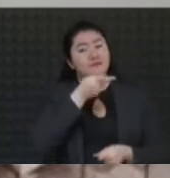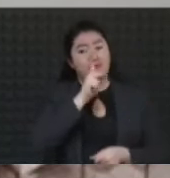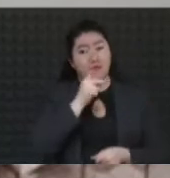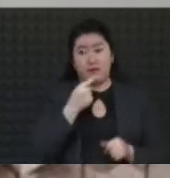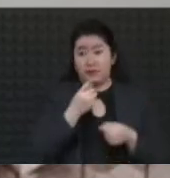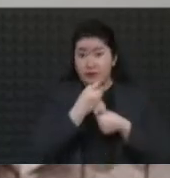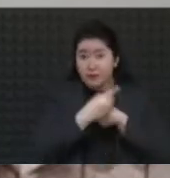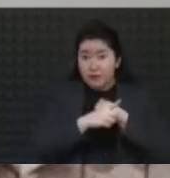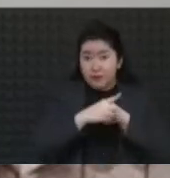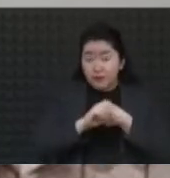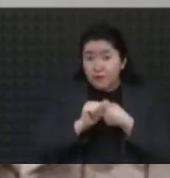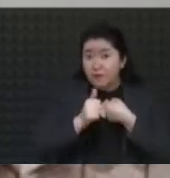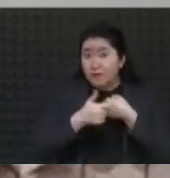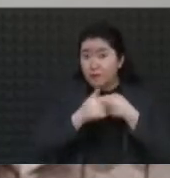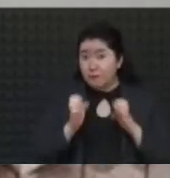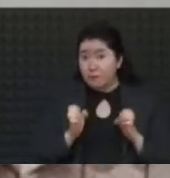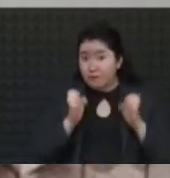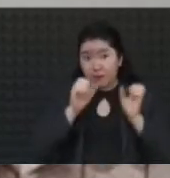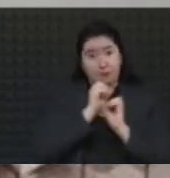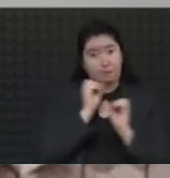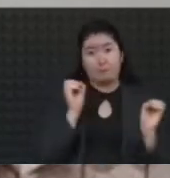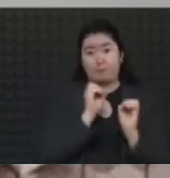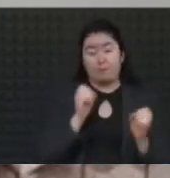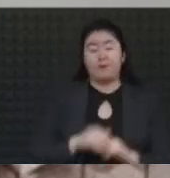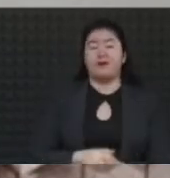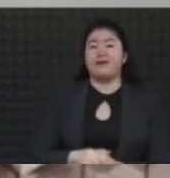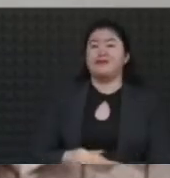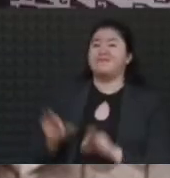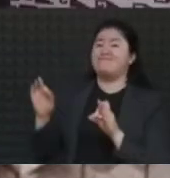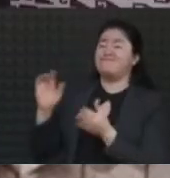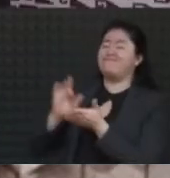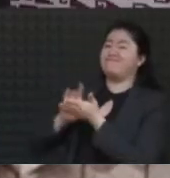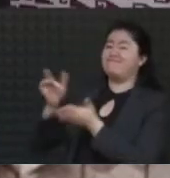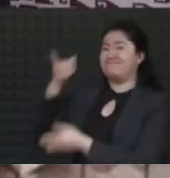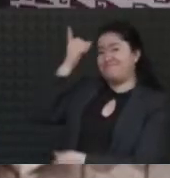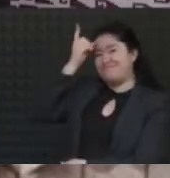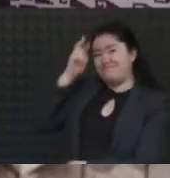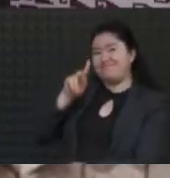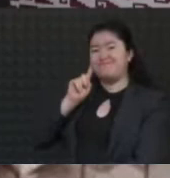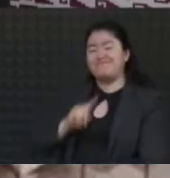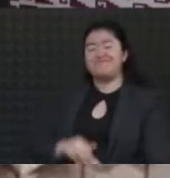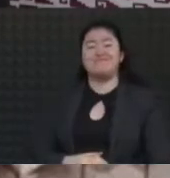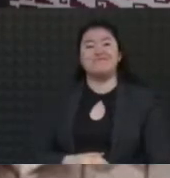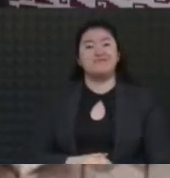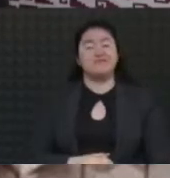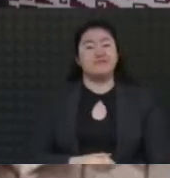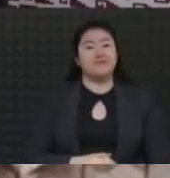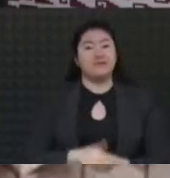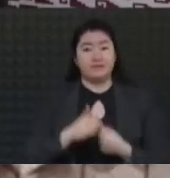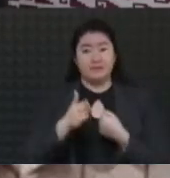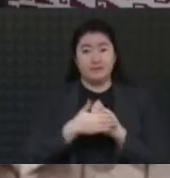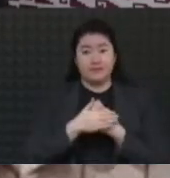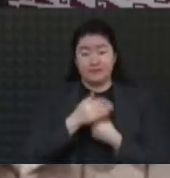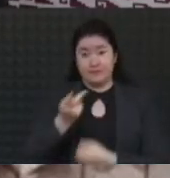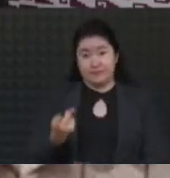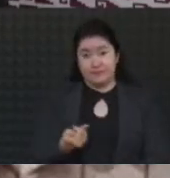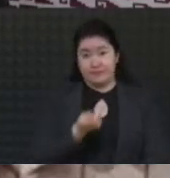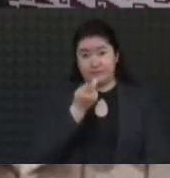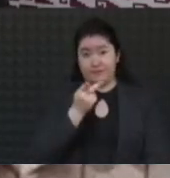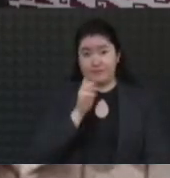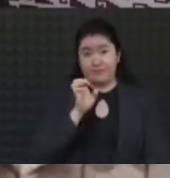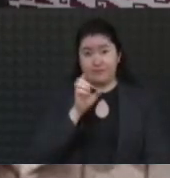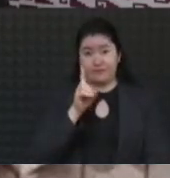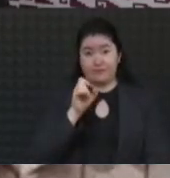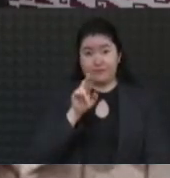daño. Perfecto. Le agradezco mucho, doctor. Siguiente pregunta, Eduardo Hernández del Universal.